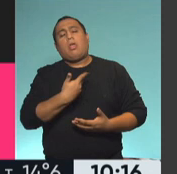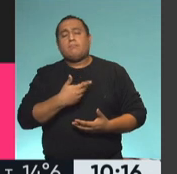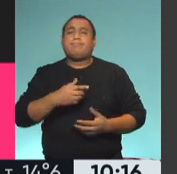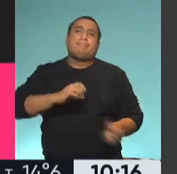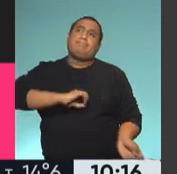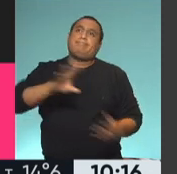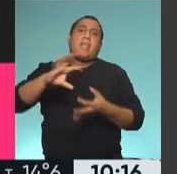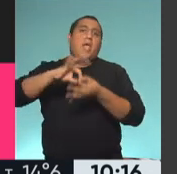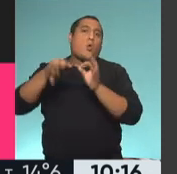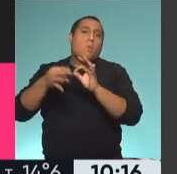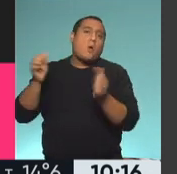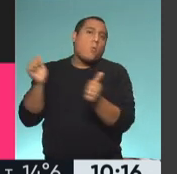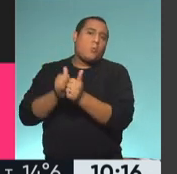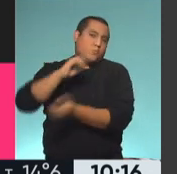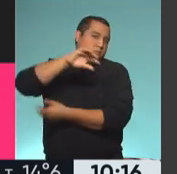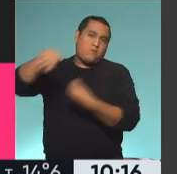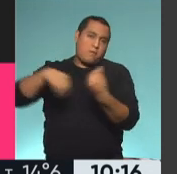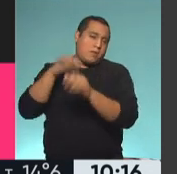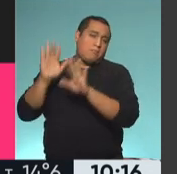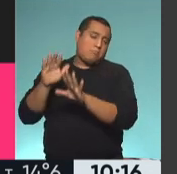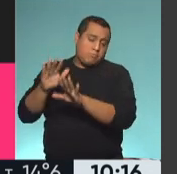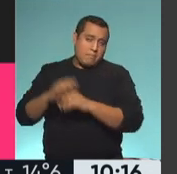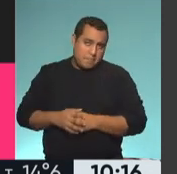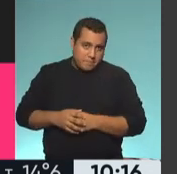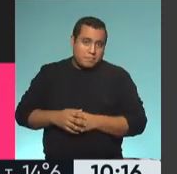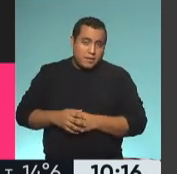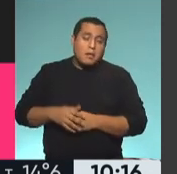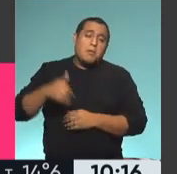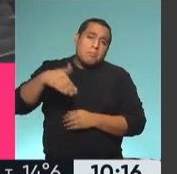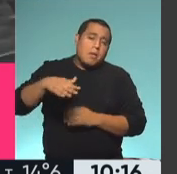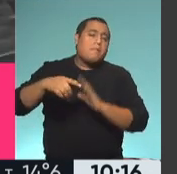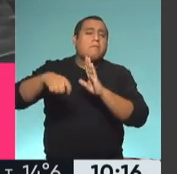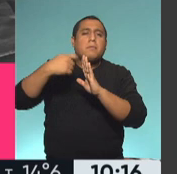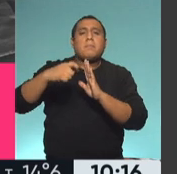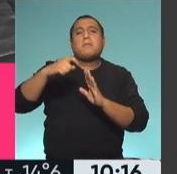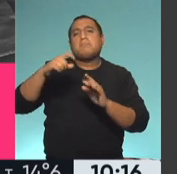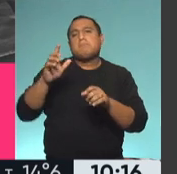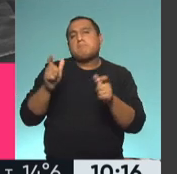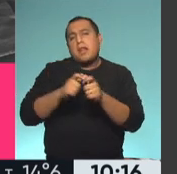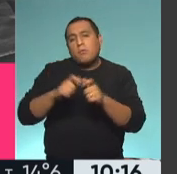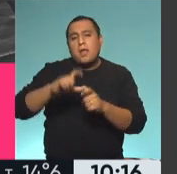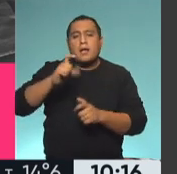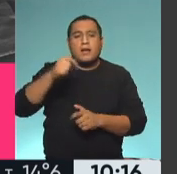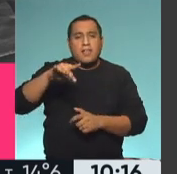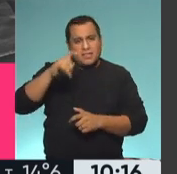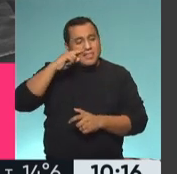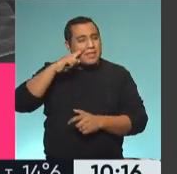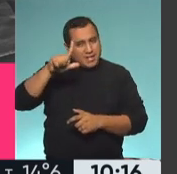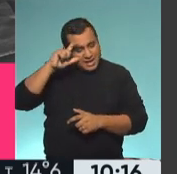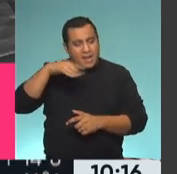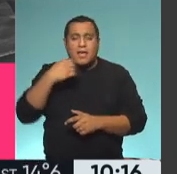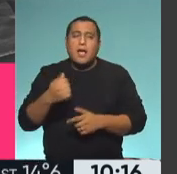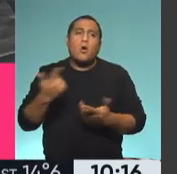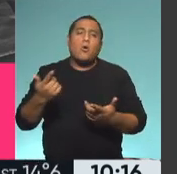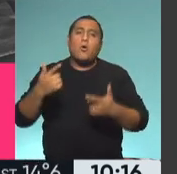familia. En sus últimos años filmó Candilejas, Un rayo en Nueva York,